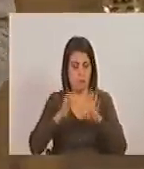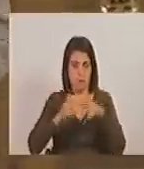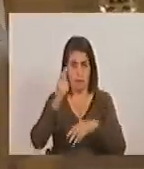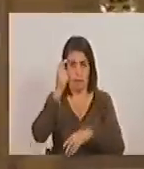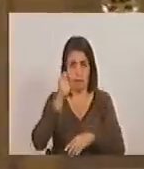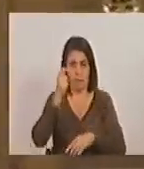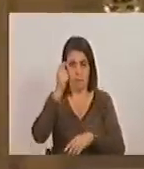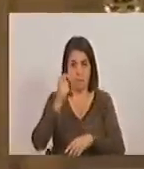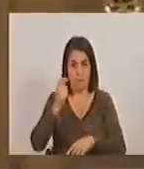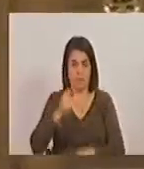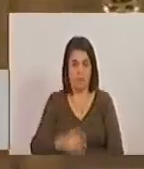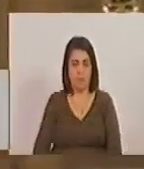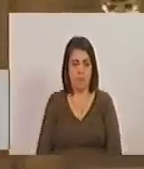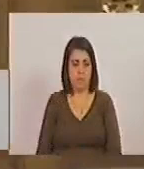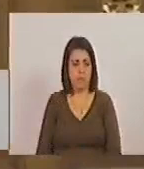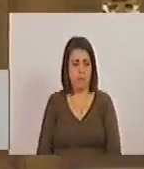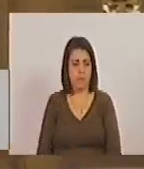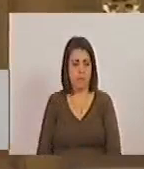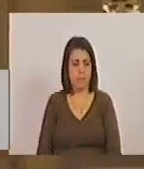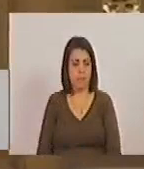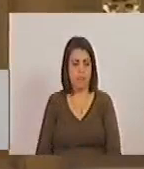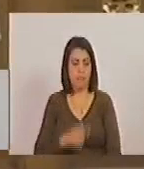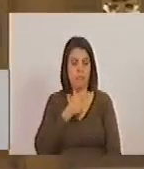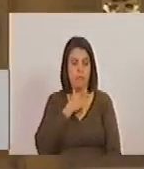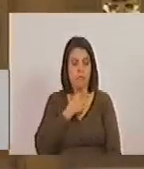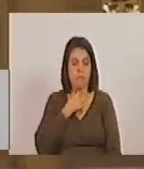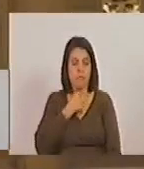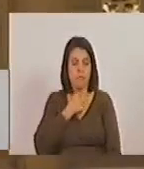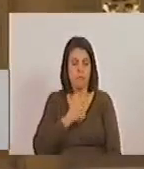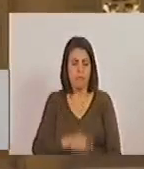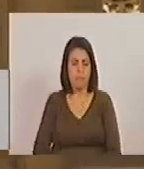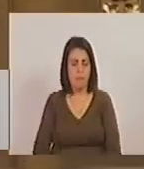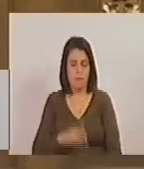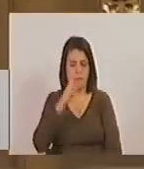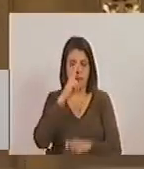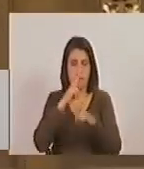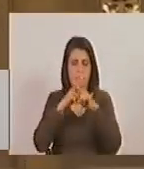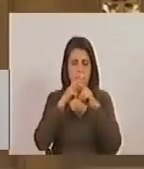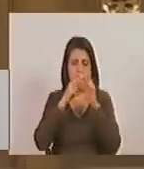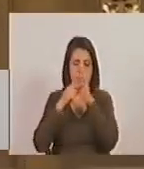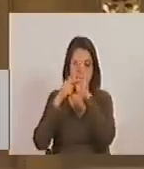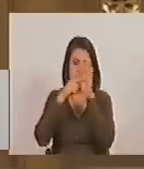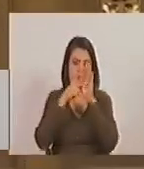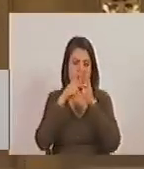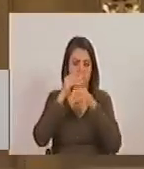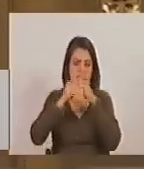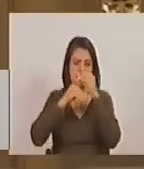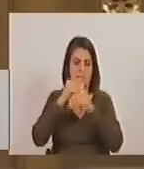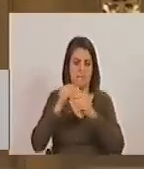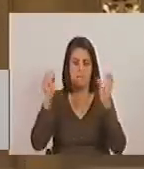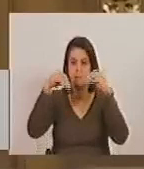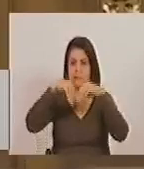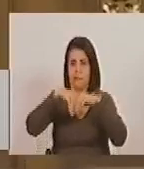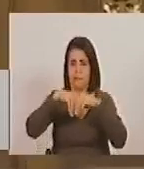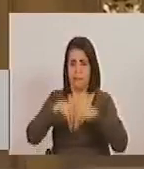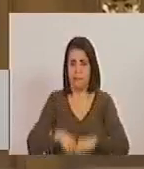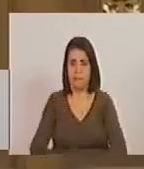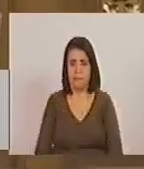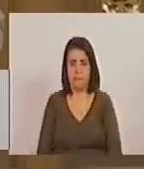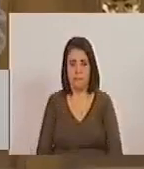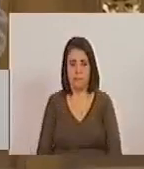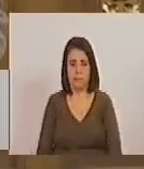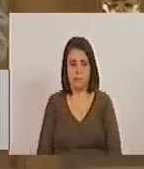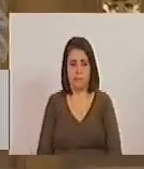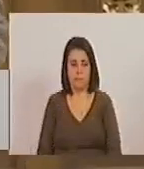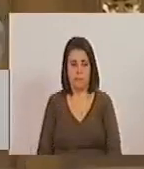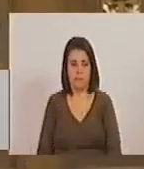diputadas. Tengo el gusto y el honor de presentar un acuerdo que forma